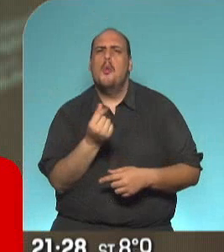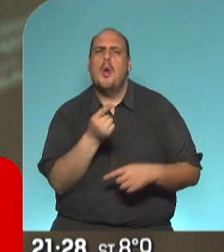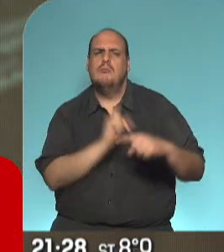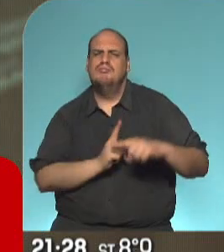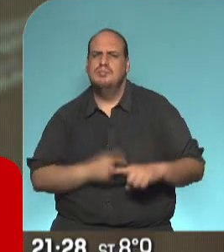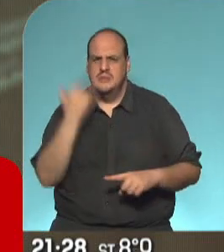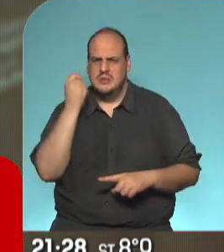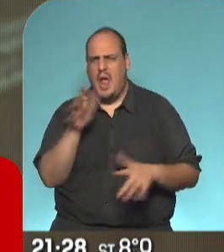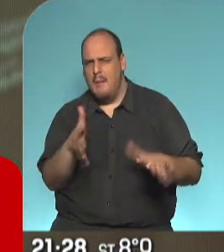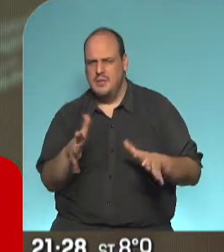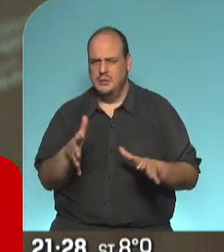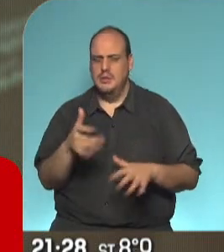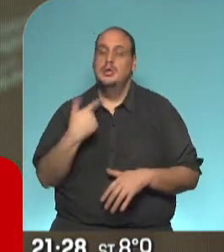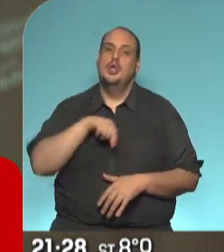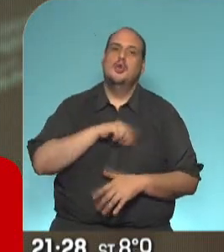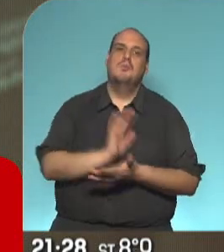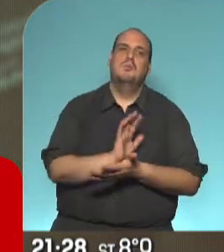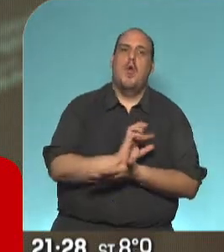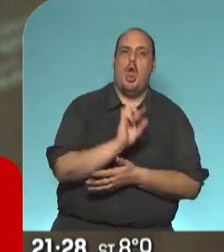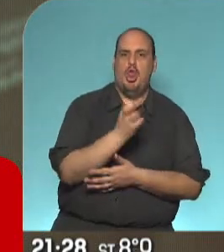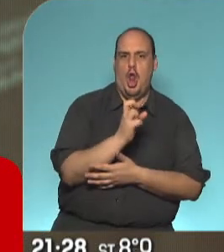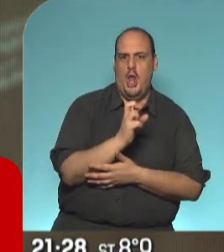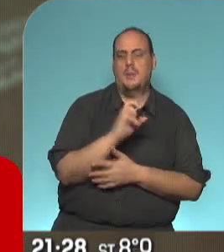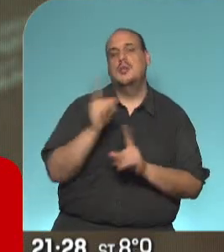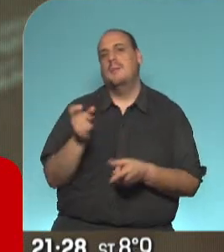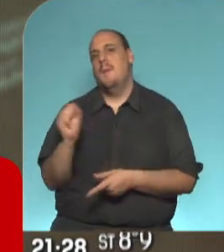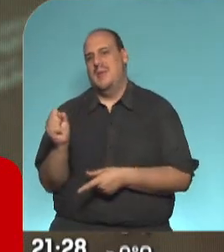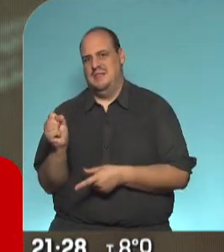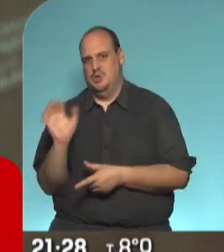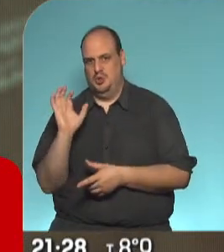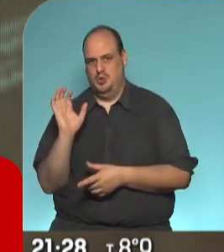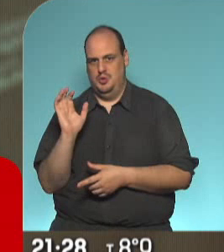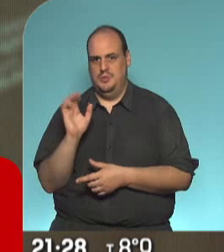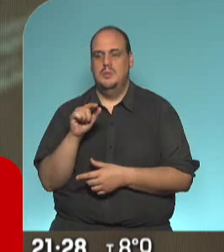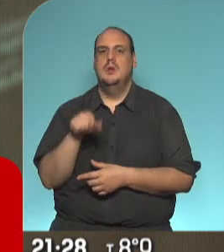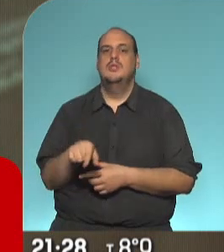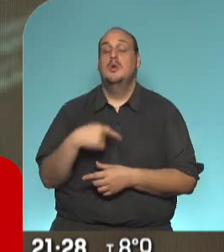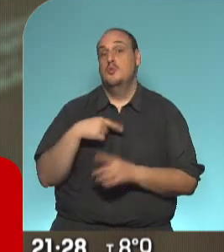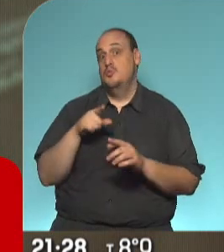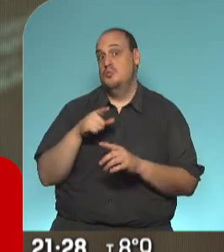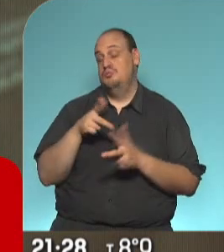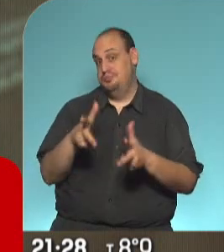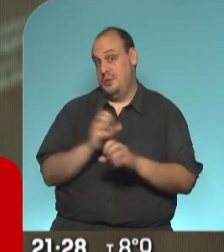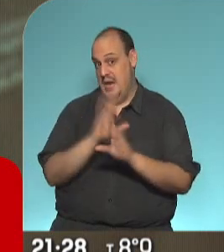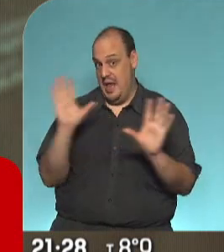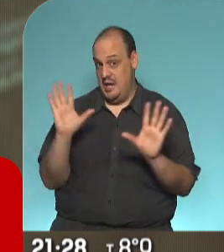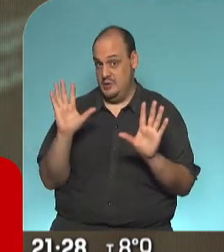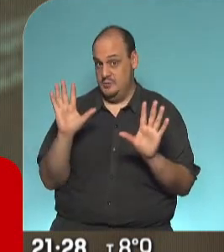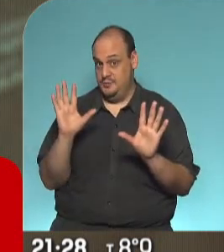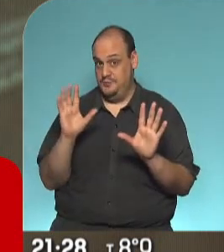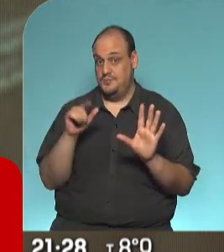estimado que nosotros ponemos en dólares, lo que puede salir para unificar, pero también en pesos. Ahora, vamos a hacer una aclaración. Sí. Acá estamos